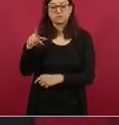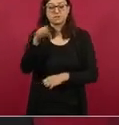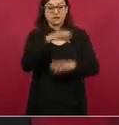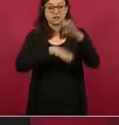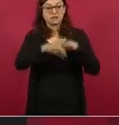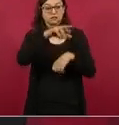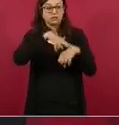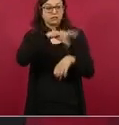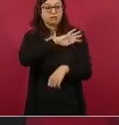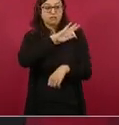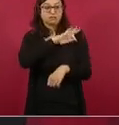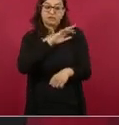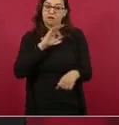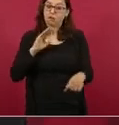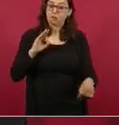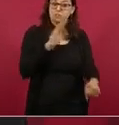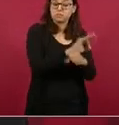empresariales,